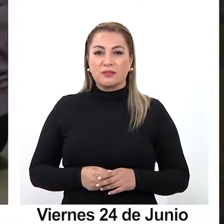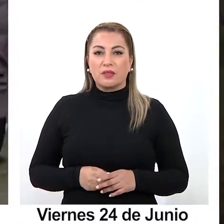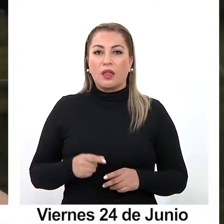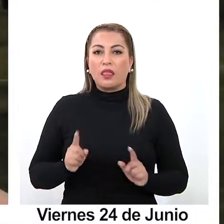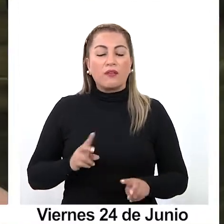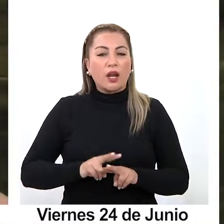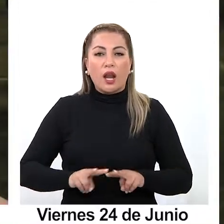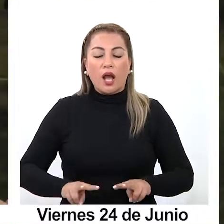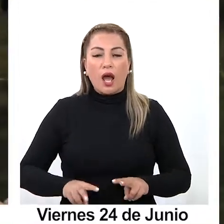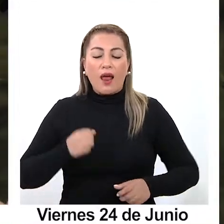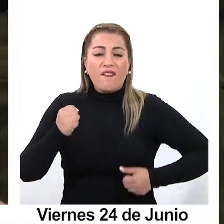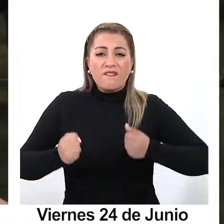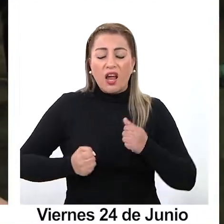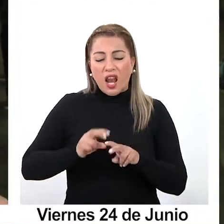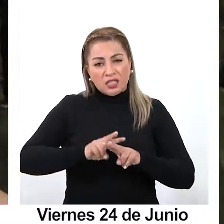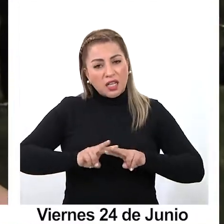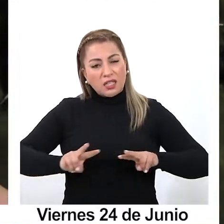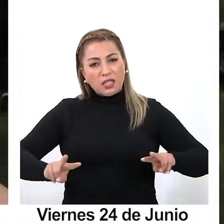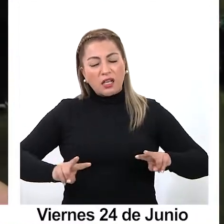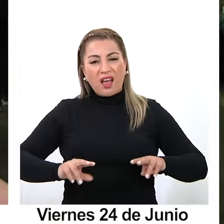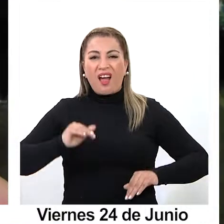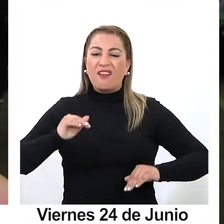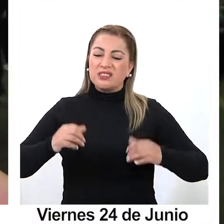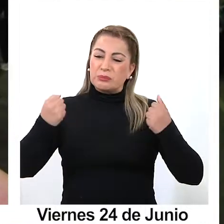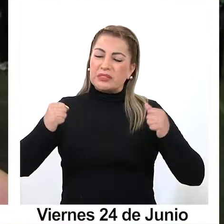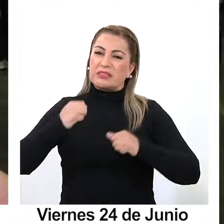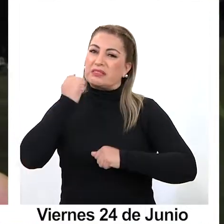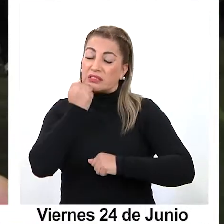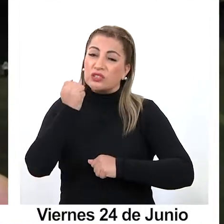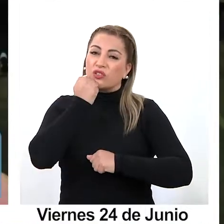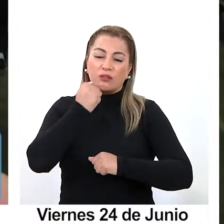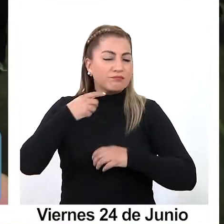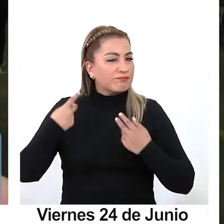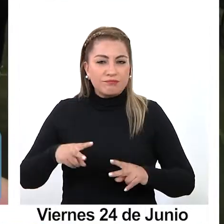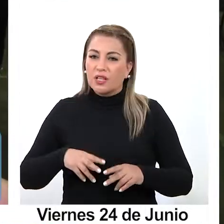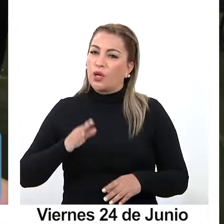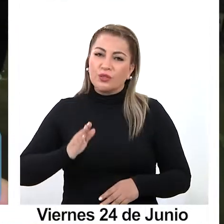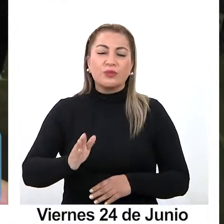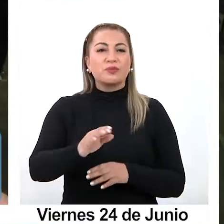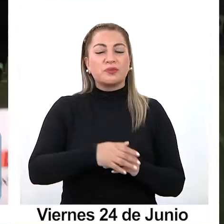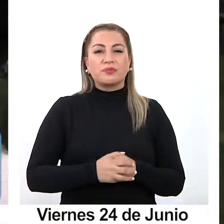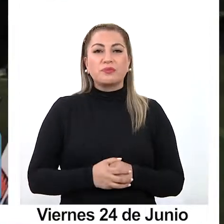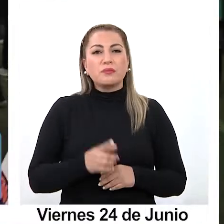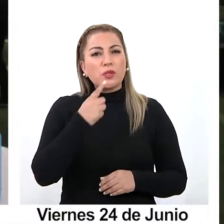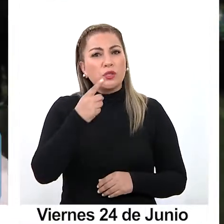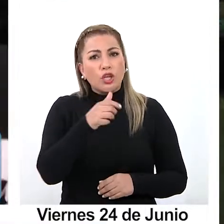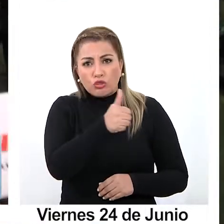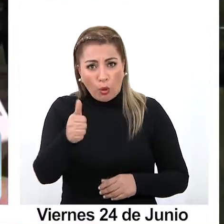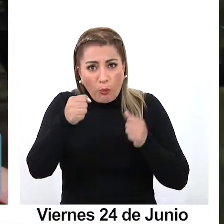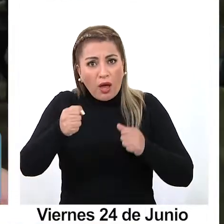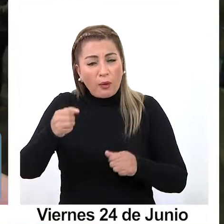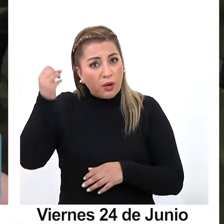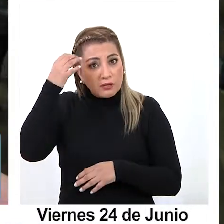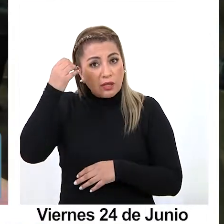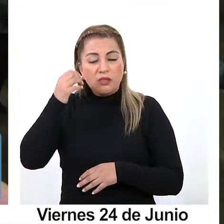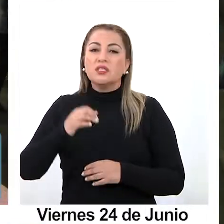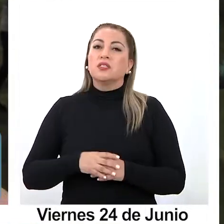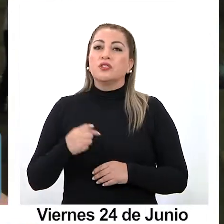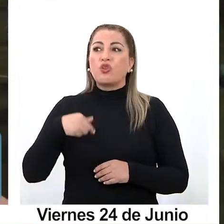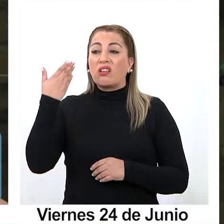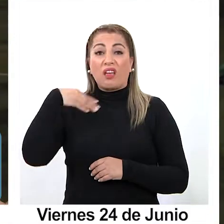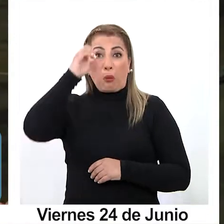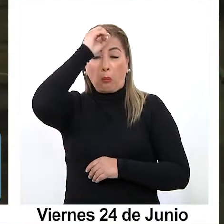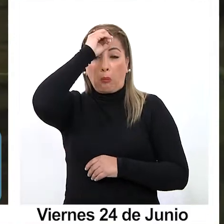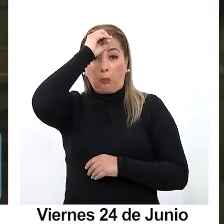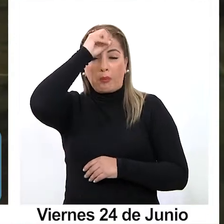Tenés que relajarte, bailar tranquilo, te salga o no te salga, tenés que darle siempre. Eso es. ¿Y todo el mundo puede aprender o no? Sí, pues, todo. Yo